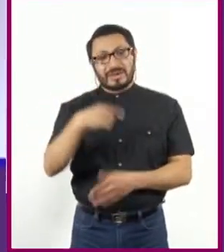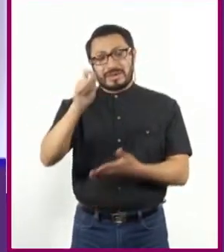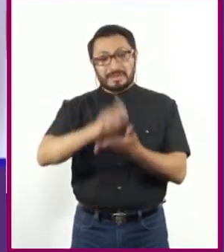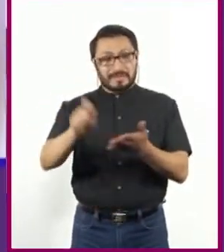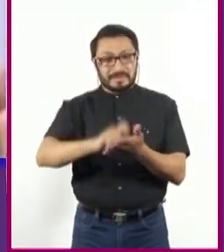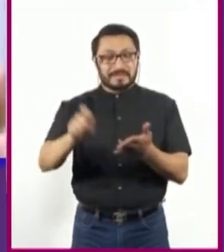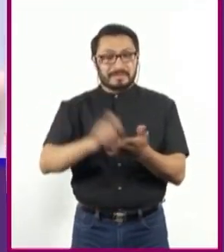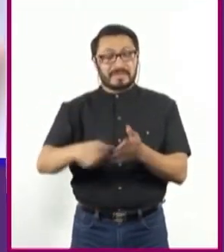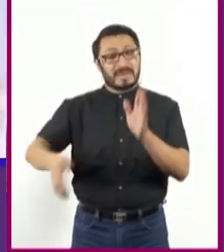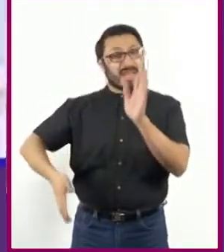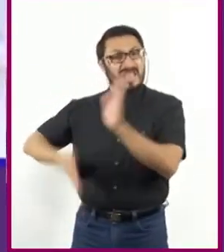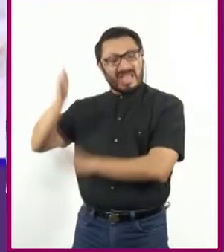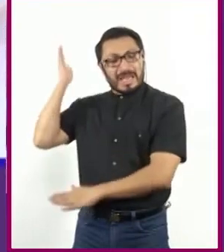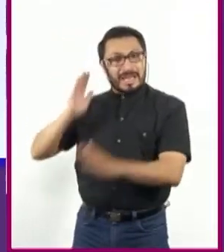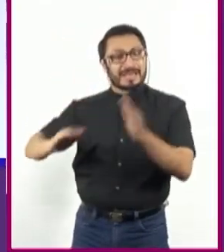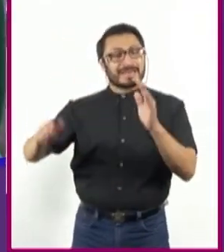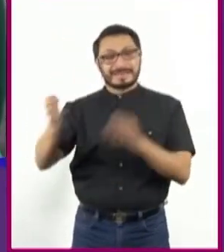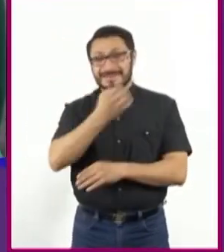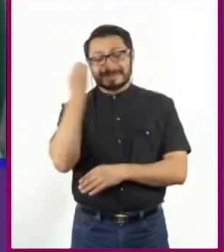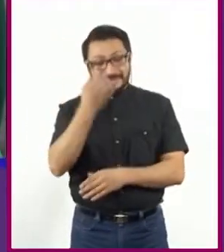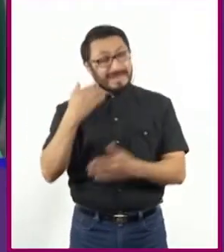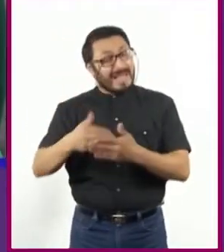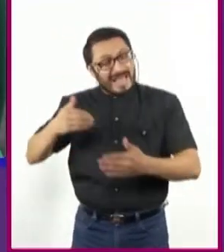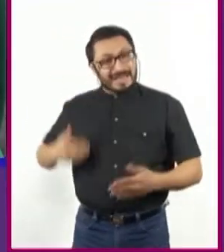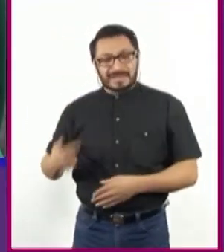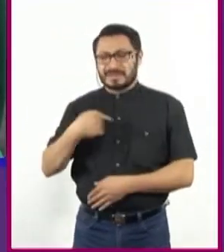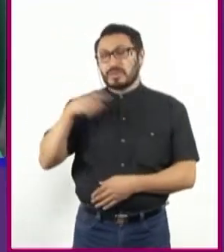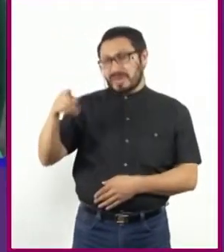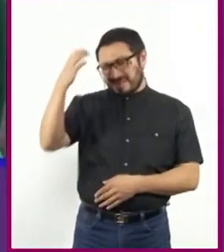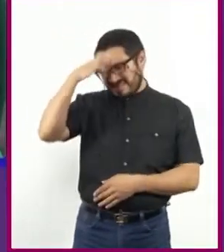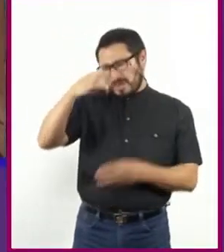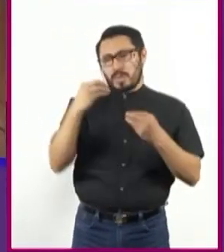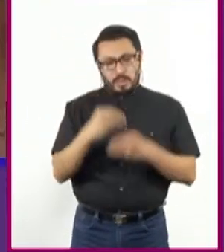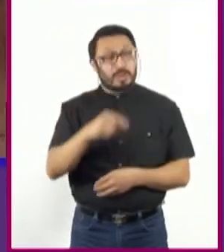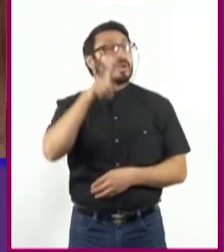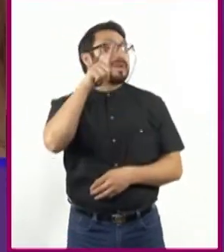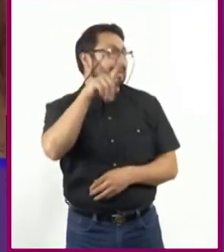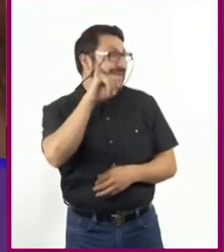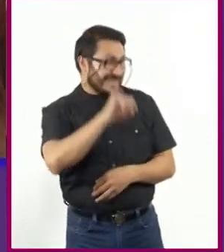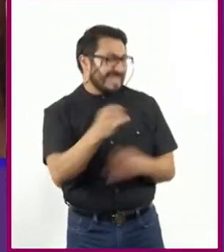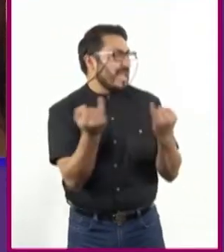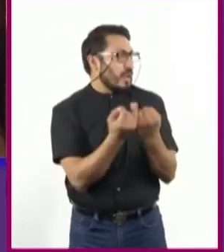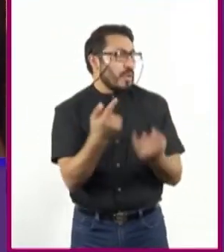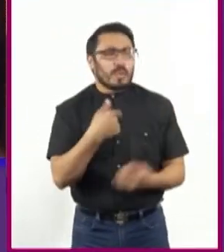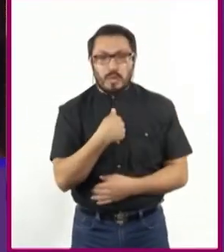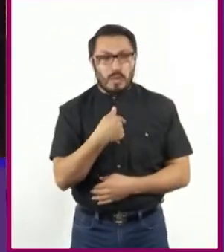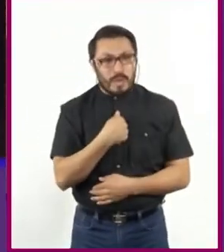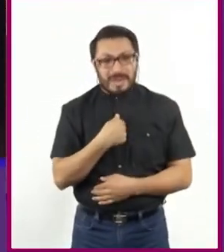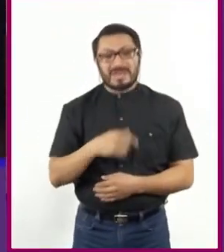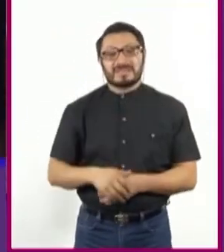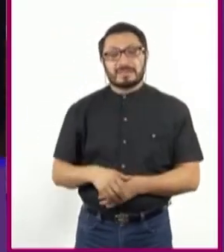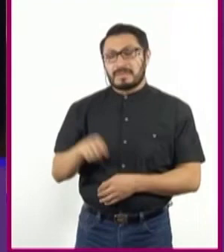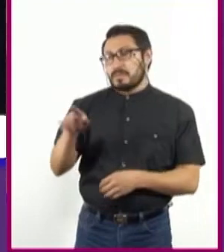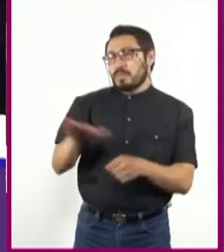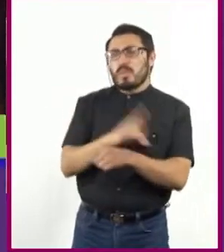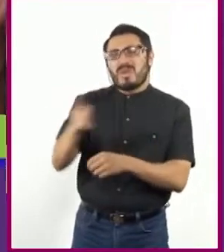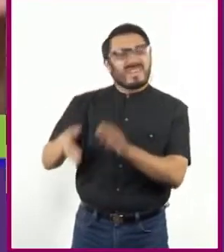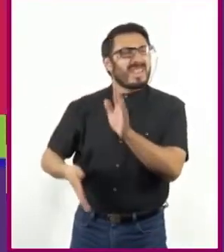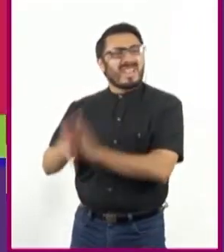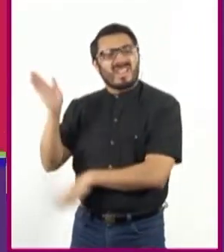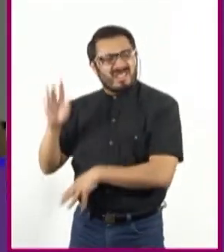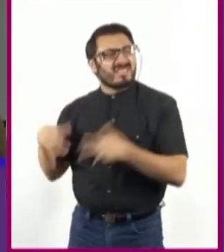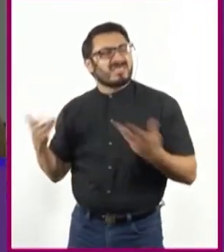escuela. La extraño mucho, ¿sabes? Sí, también yo. Pero, ¿tú sabes por qué motivo se fue?